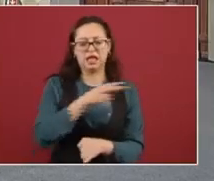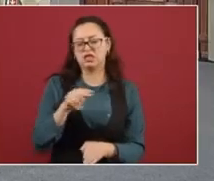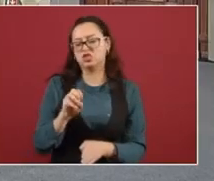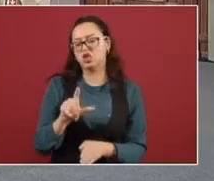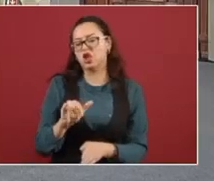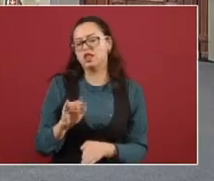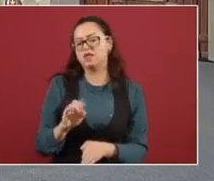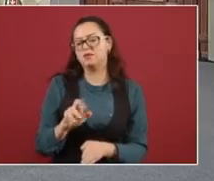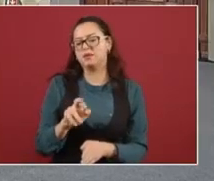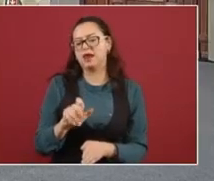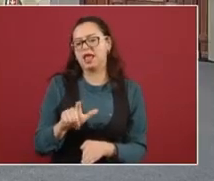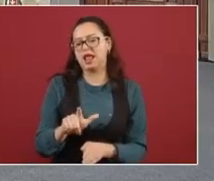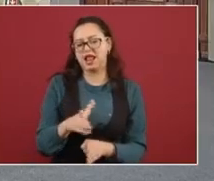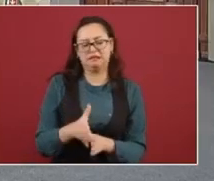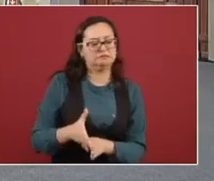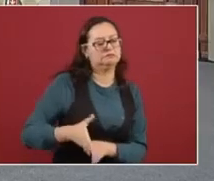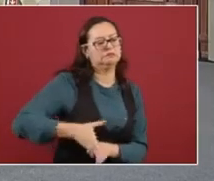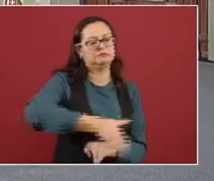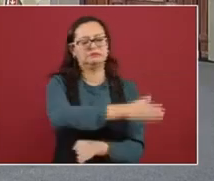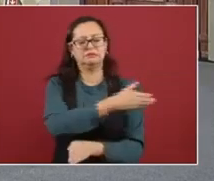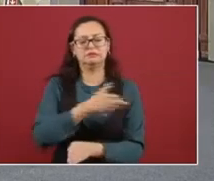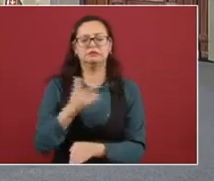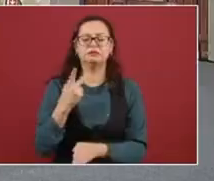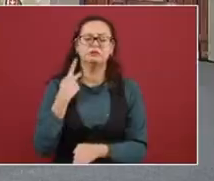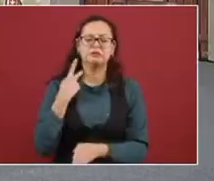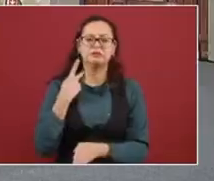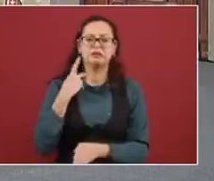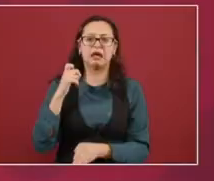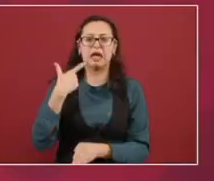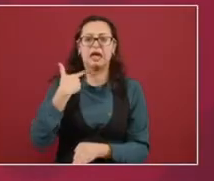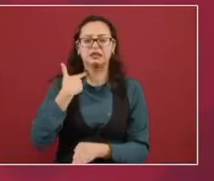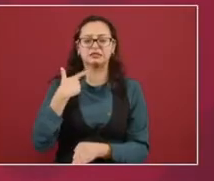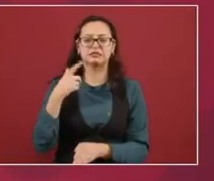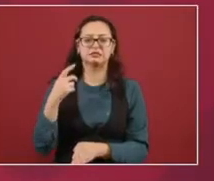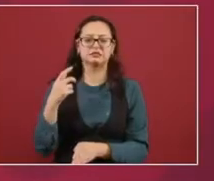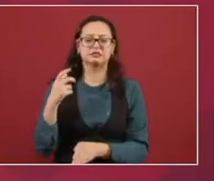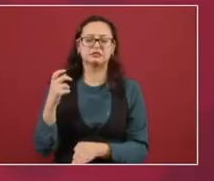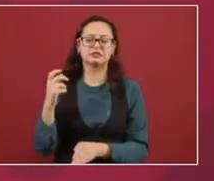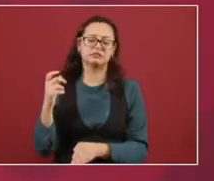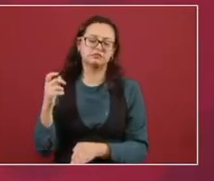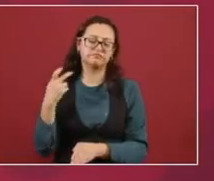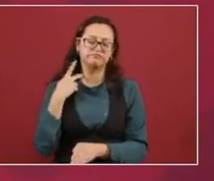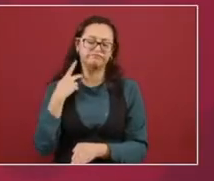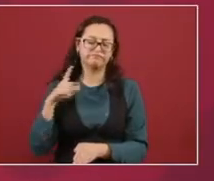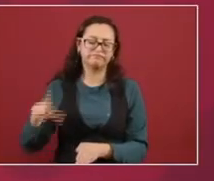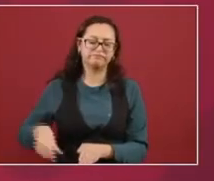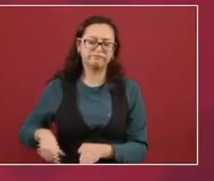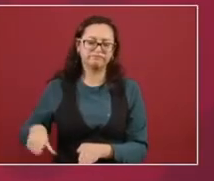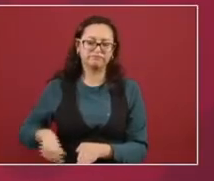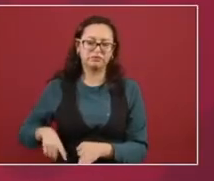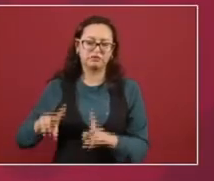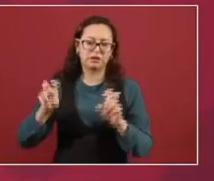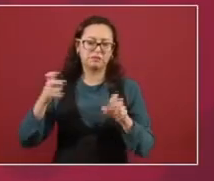neoliberal en materia de política petrolera, una de las